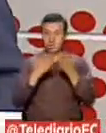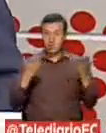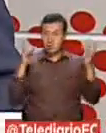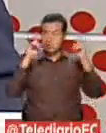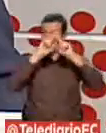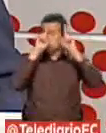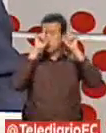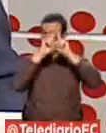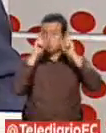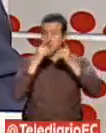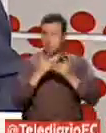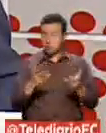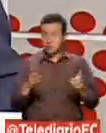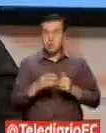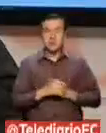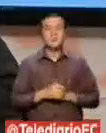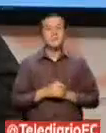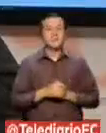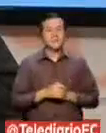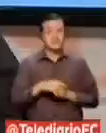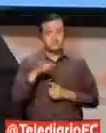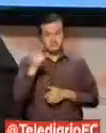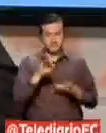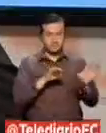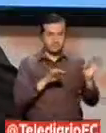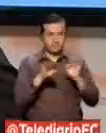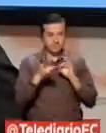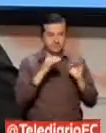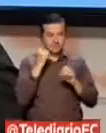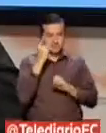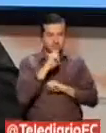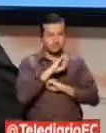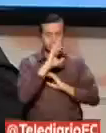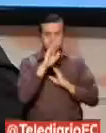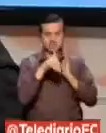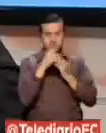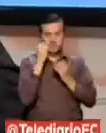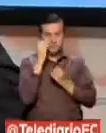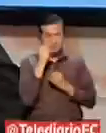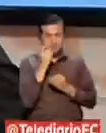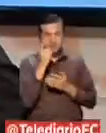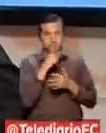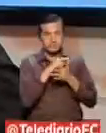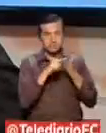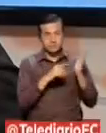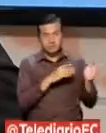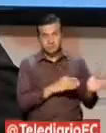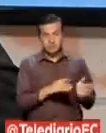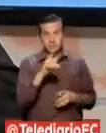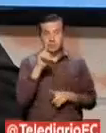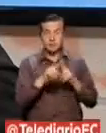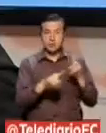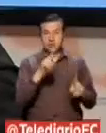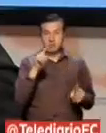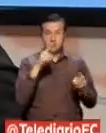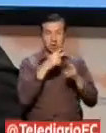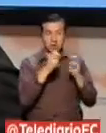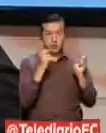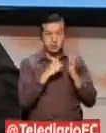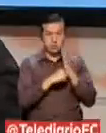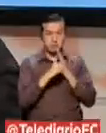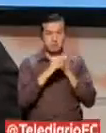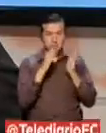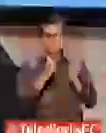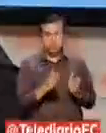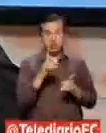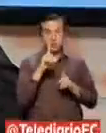empresas vinculadas? Hay comparecencias que han permitido tener esta información como tal. Ha habido comparecencias de varios